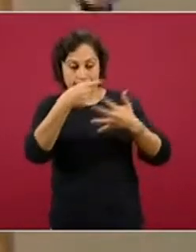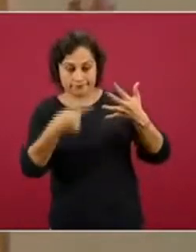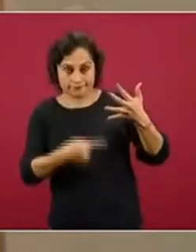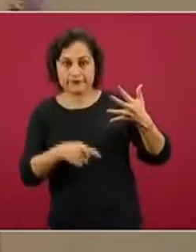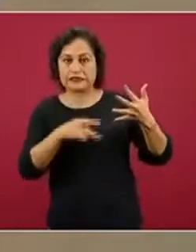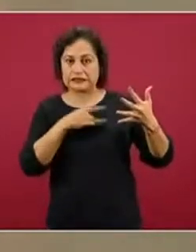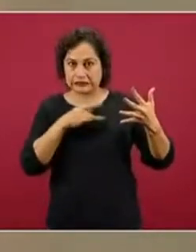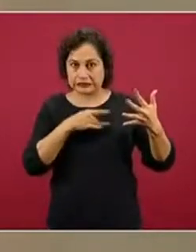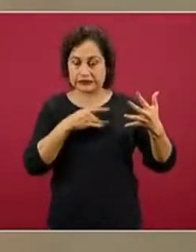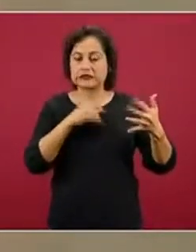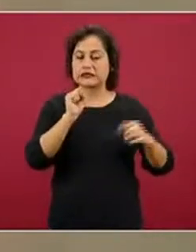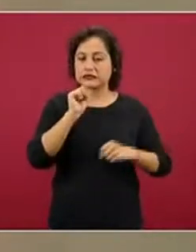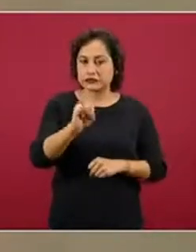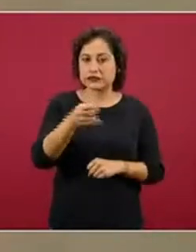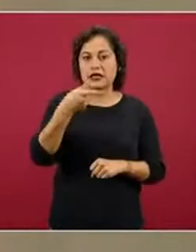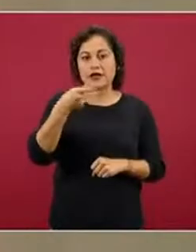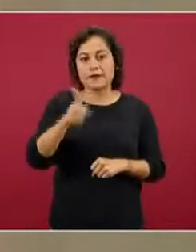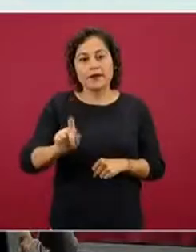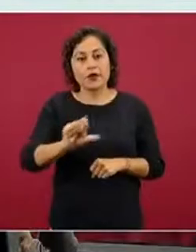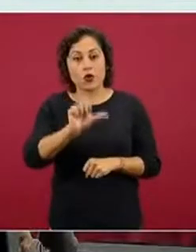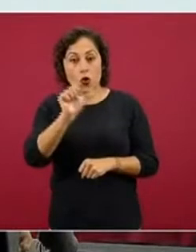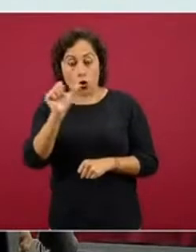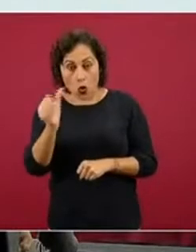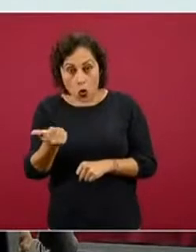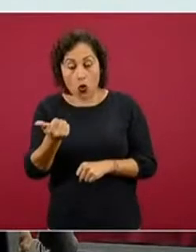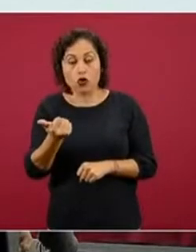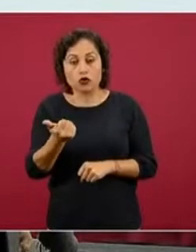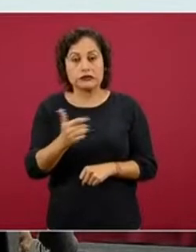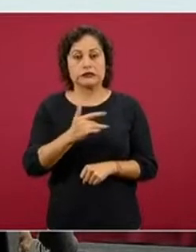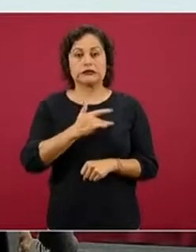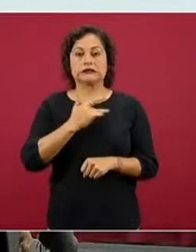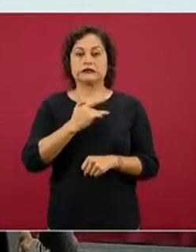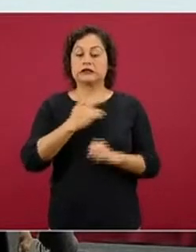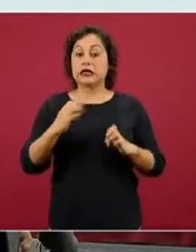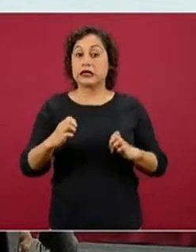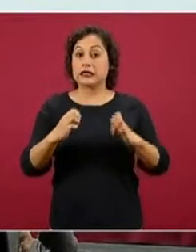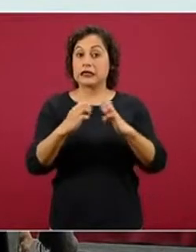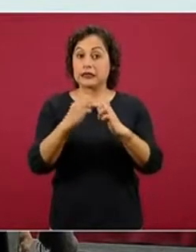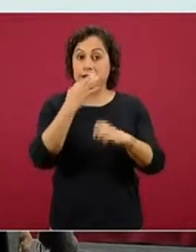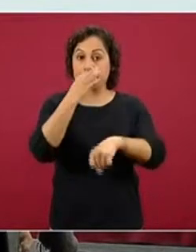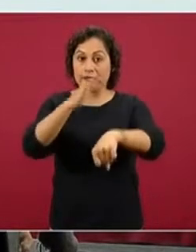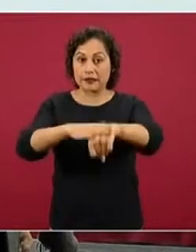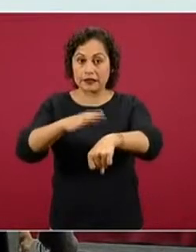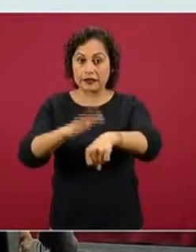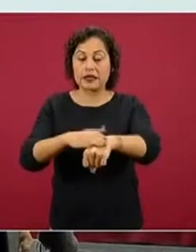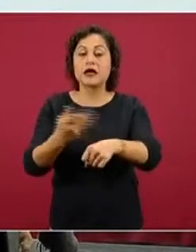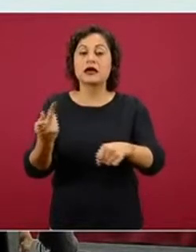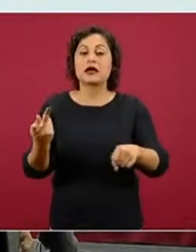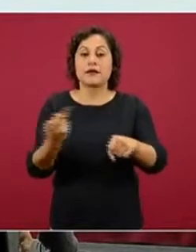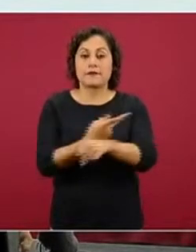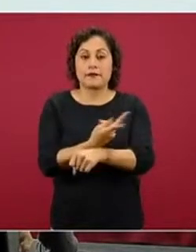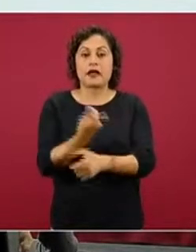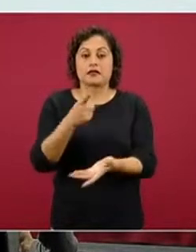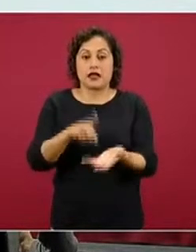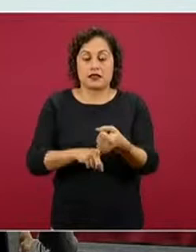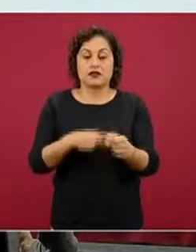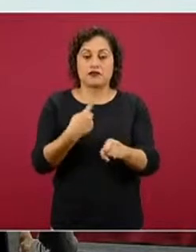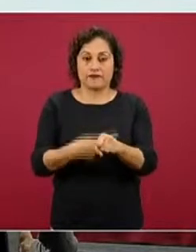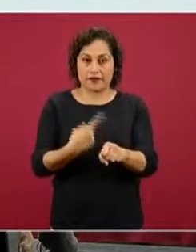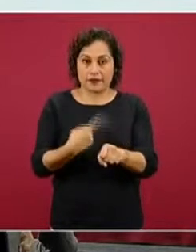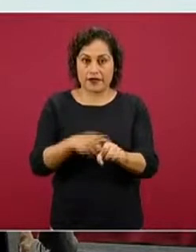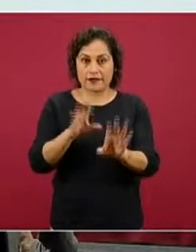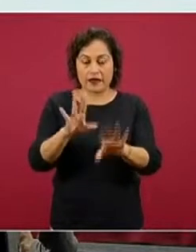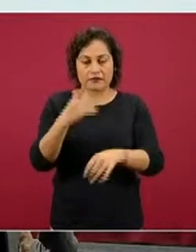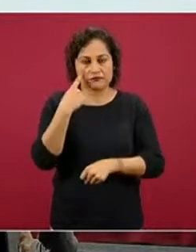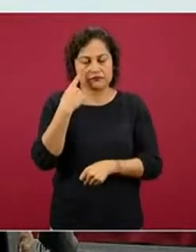hay ciertos signos de alarma en dengue y estos signos de alarma tienen que ver con la fisiopatología de la enfermedad, es decir,